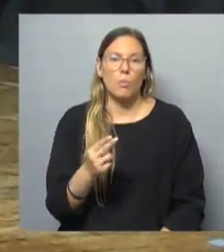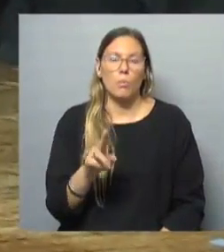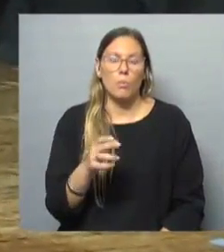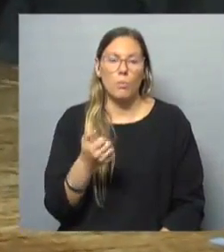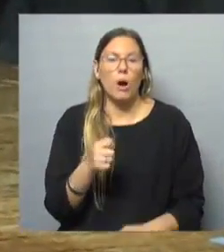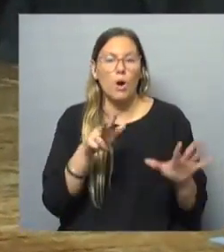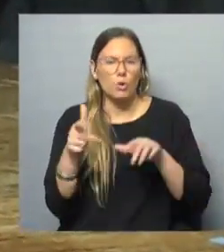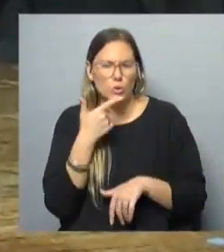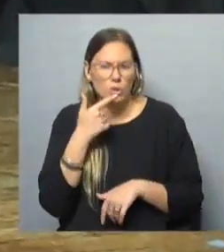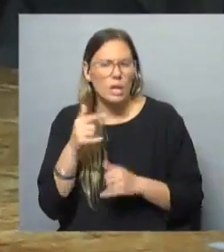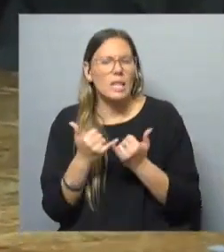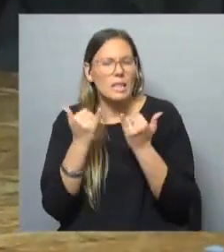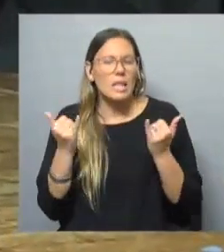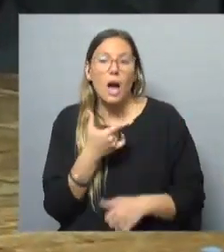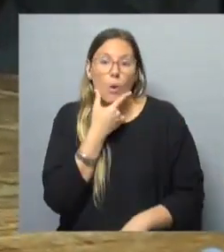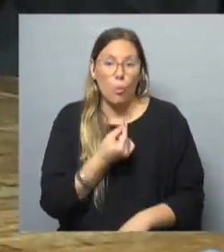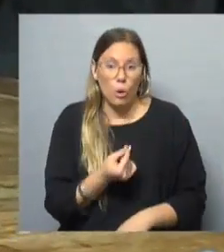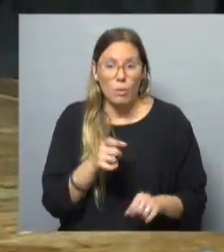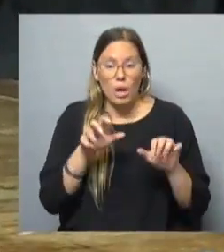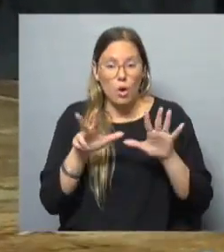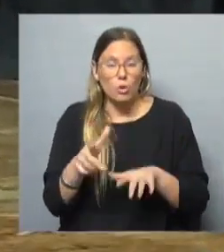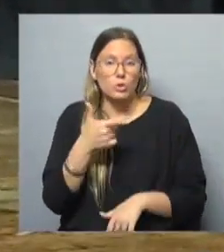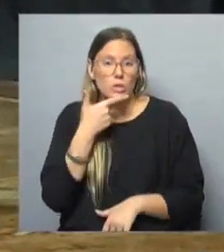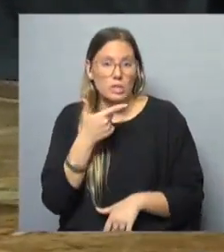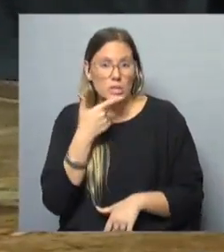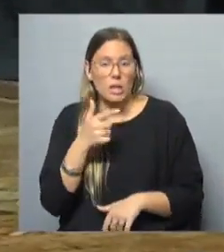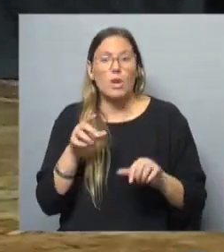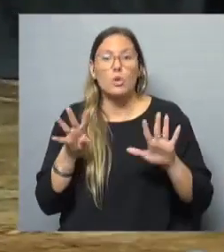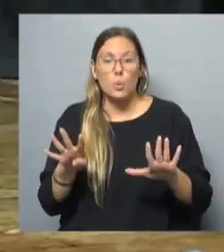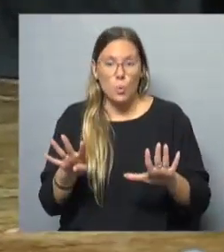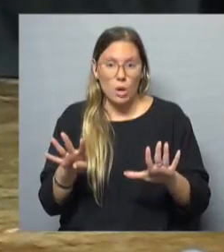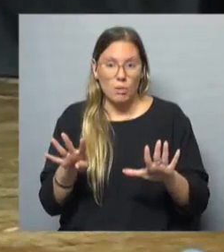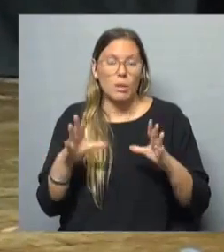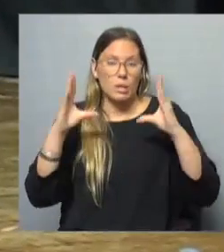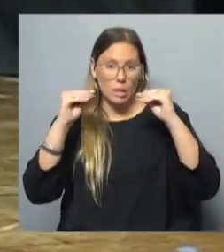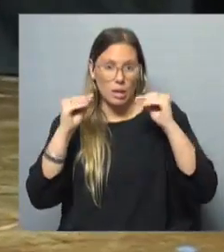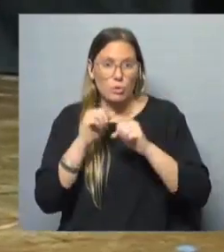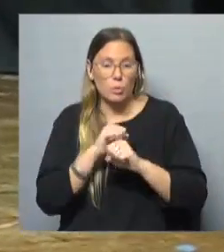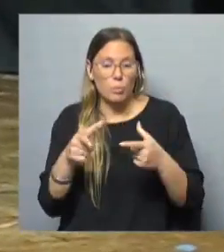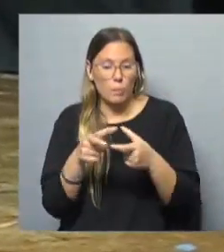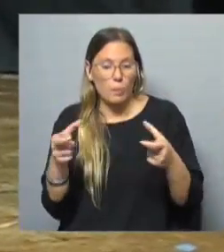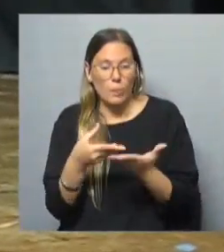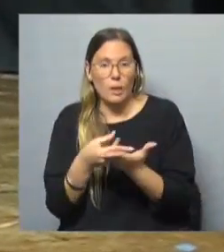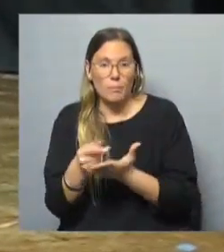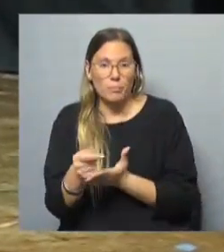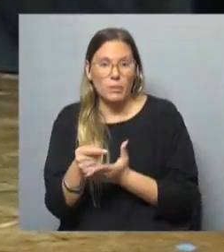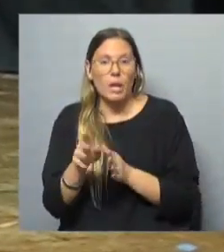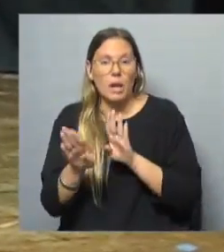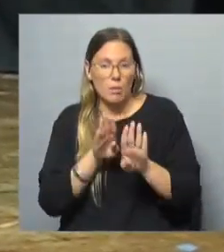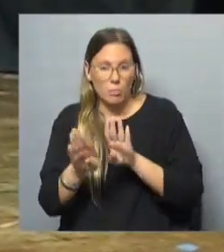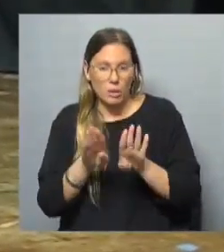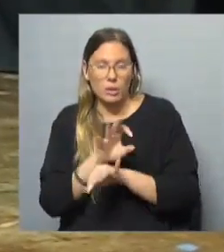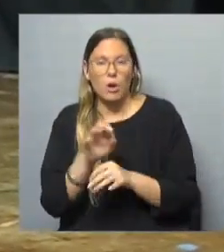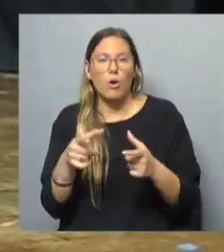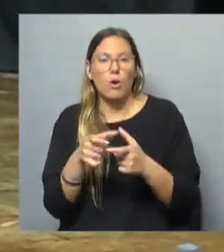que es, recuérdenme, día de la semana, jueves 8 de septiembre, 21 horas. Pueden conseguir las entradas en la boletería de la sala o en